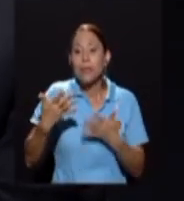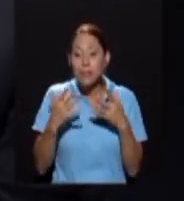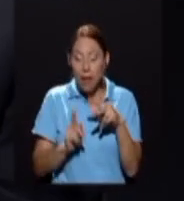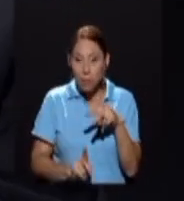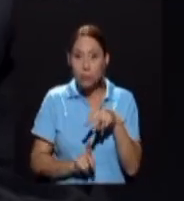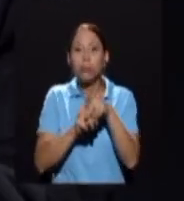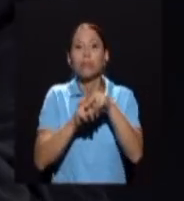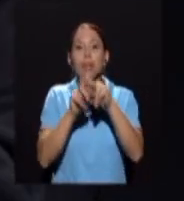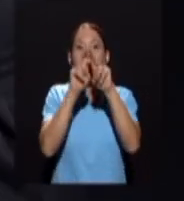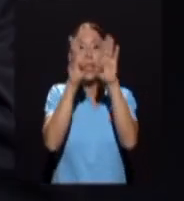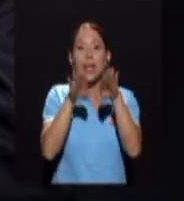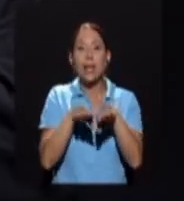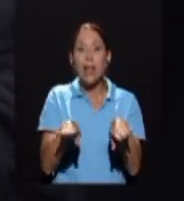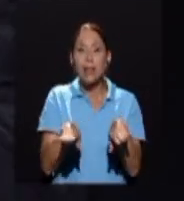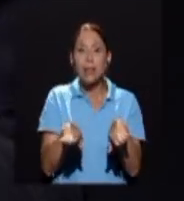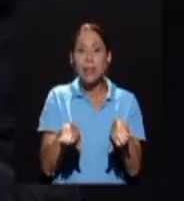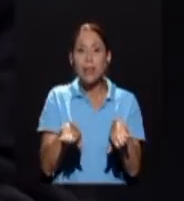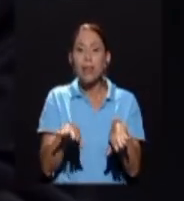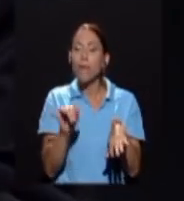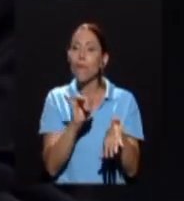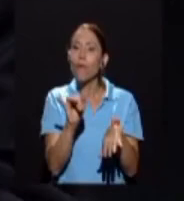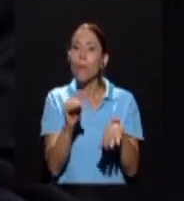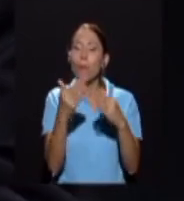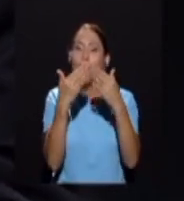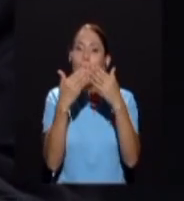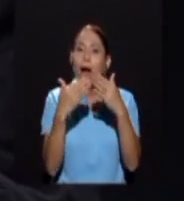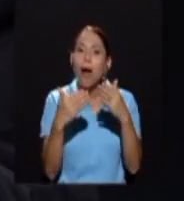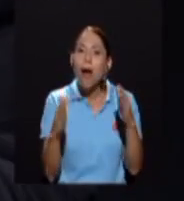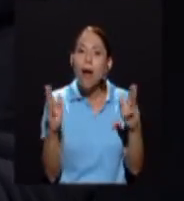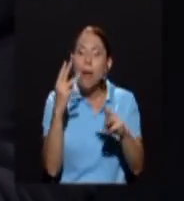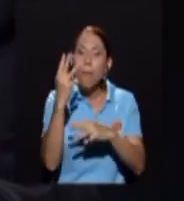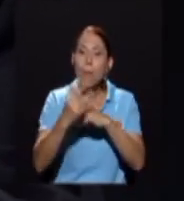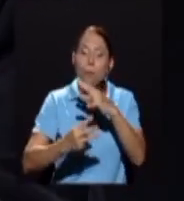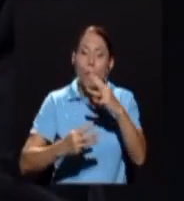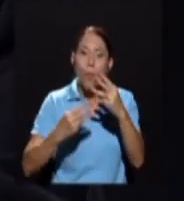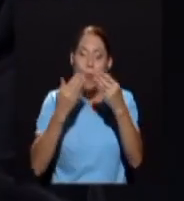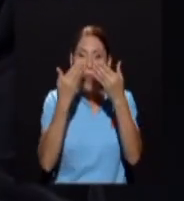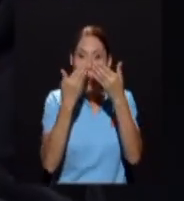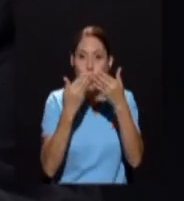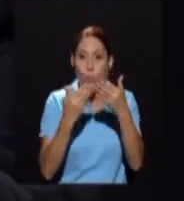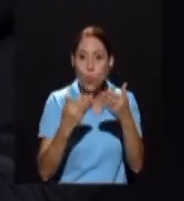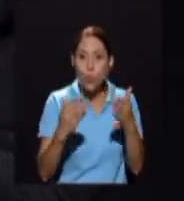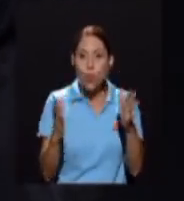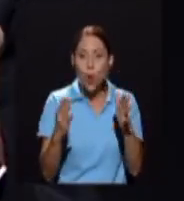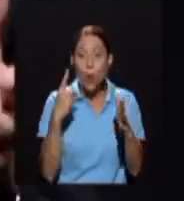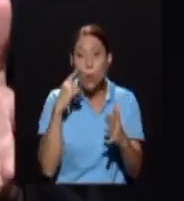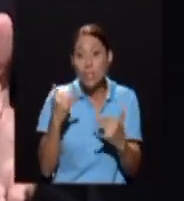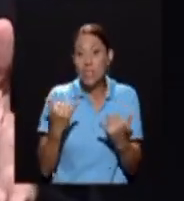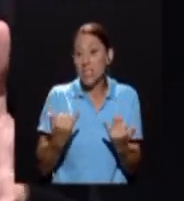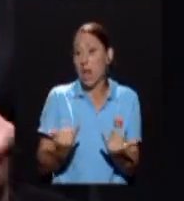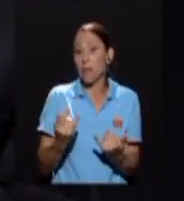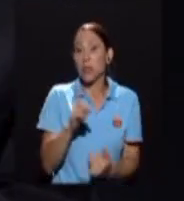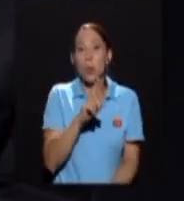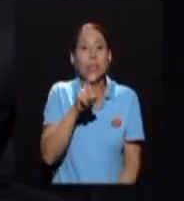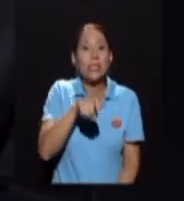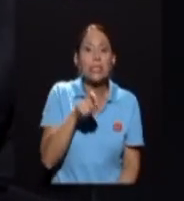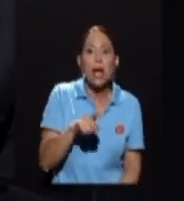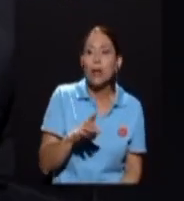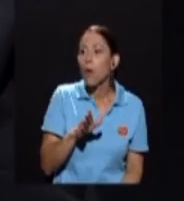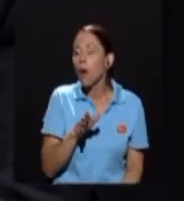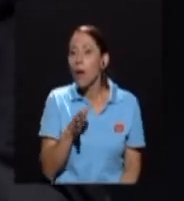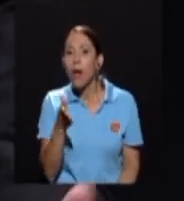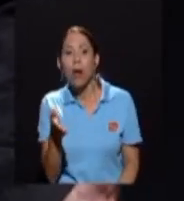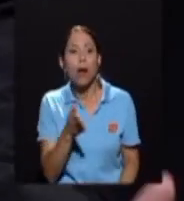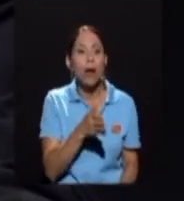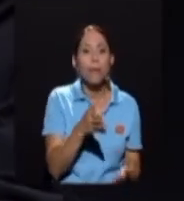y el Internet le abrió el mundo. Porque de un minuto a otro ya no era necesario andar comprando y pidiendo a Estados